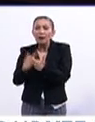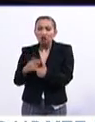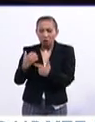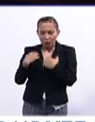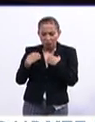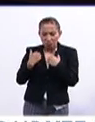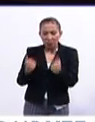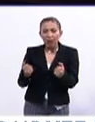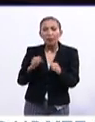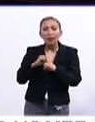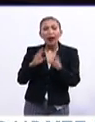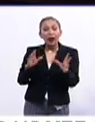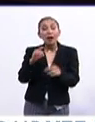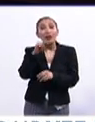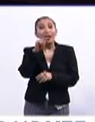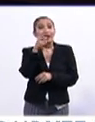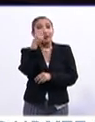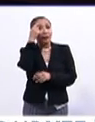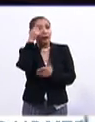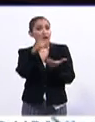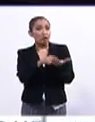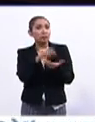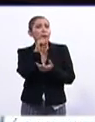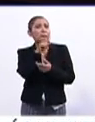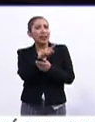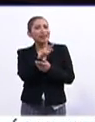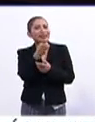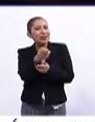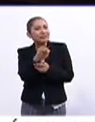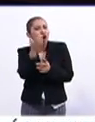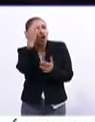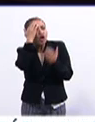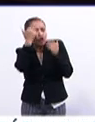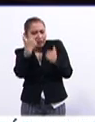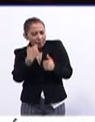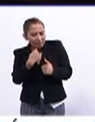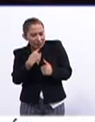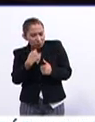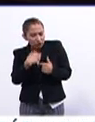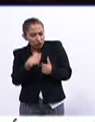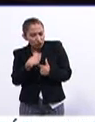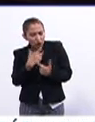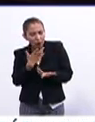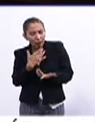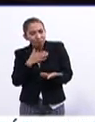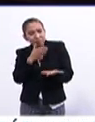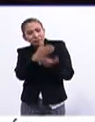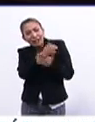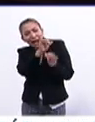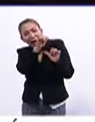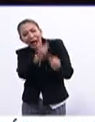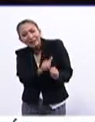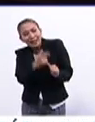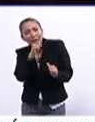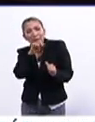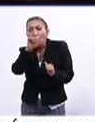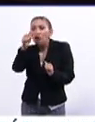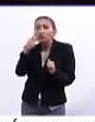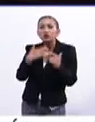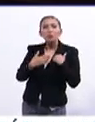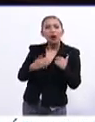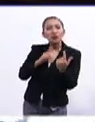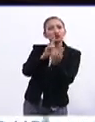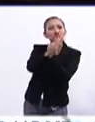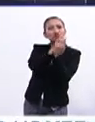sintientes creo yo que también es una manera de conocernos porque al final de cuentas cuando tú te acercas al arte te acercas a los